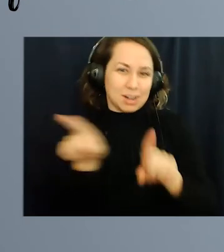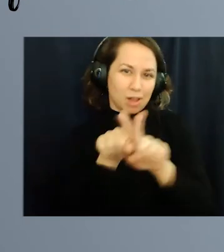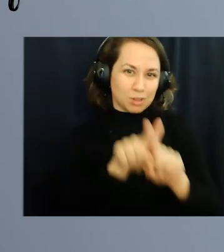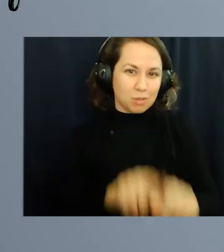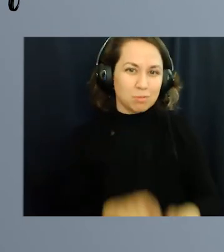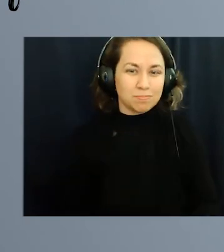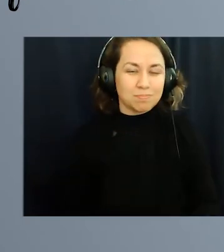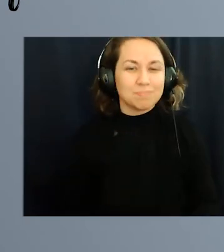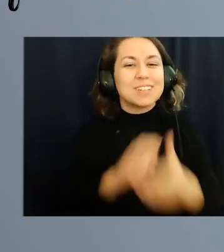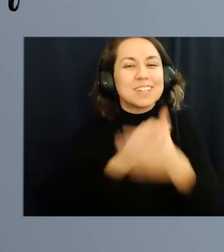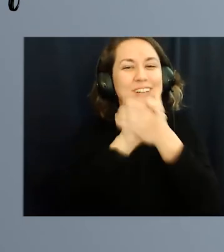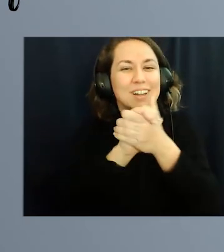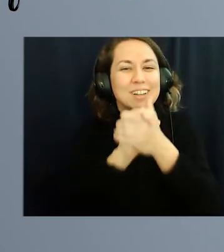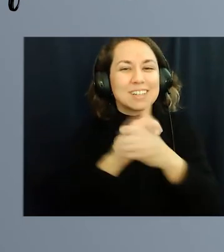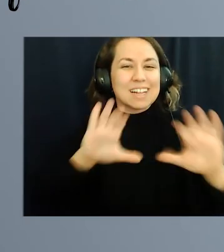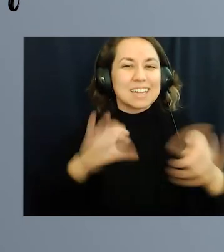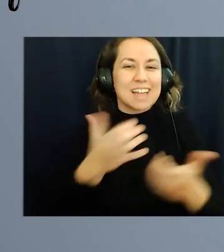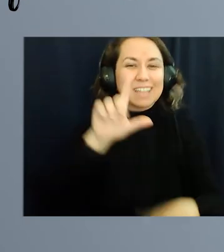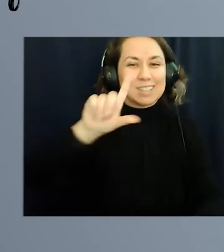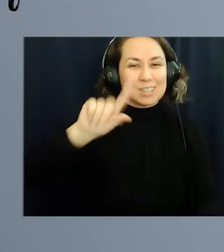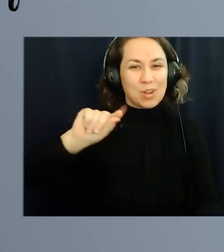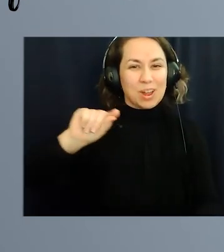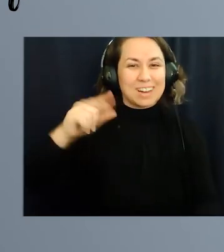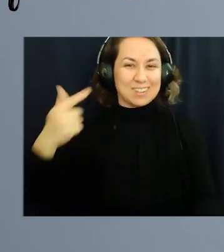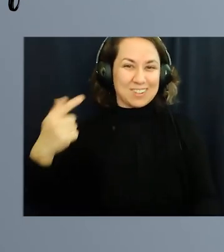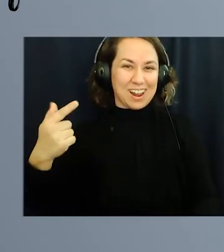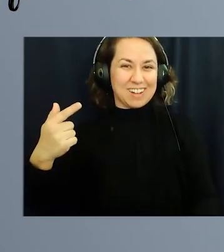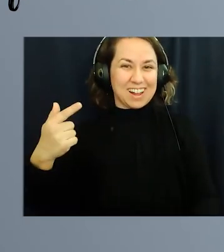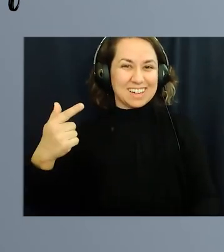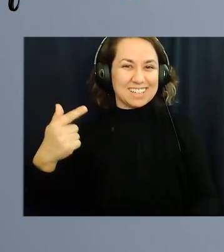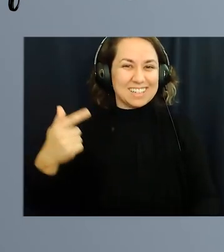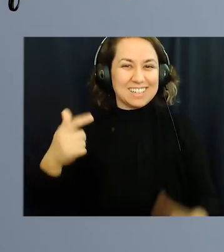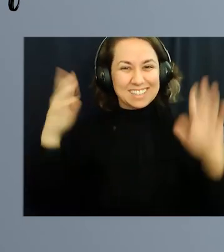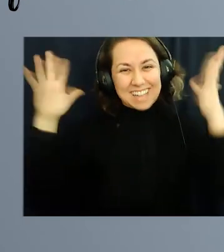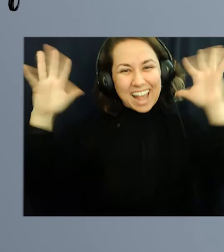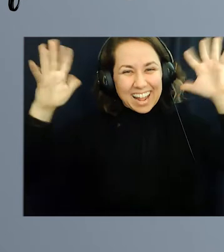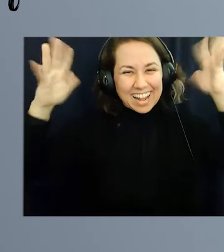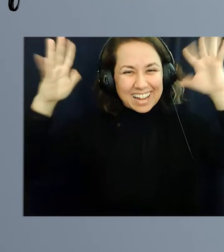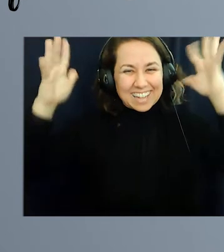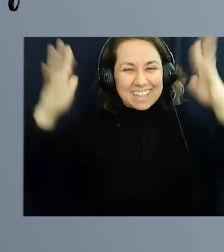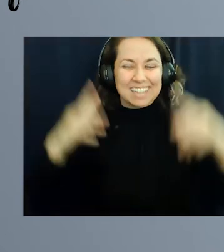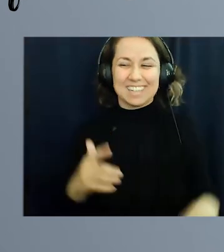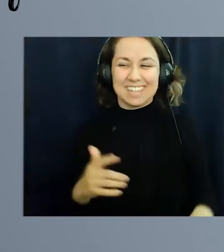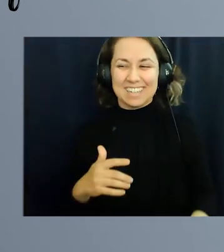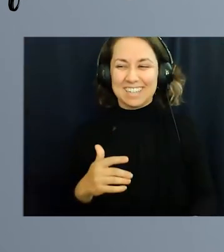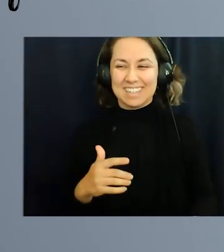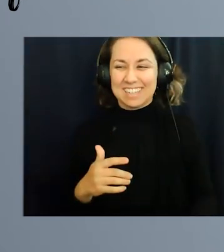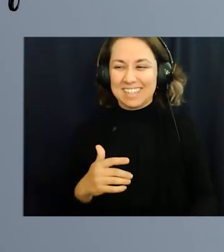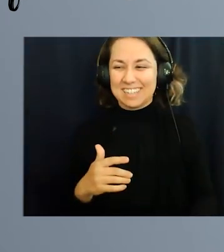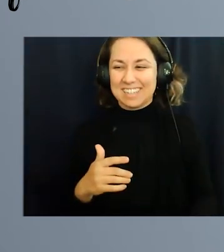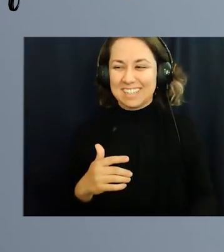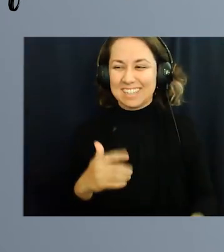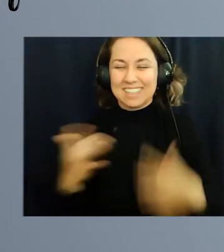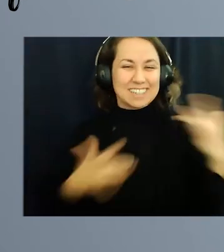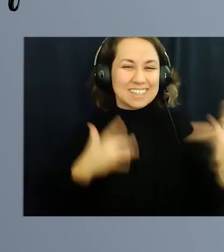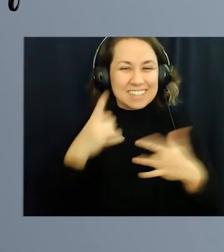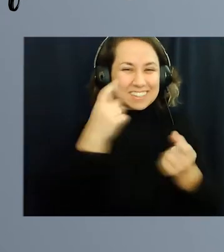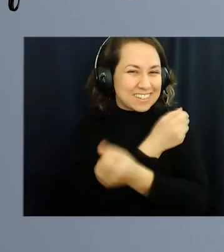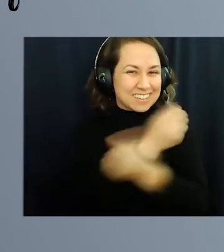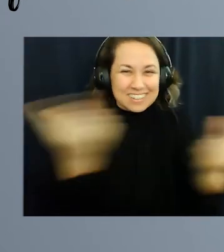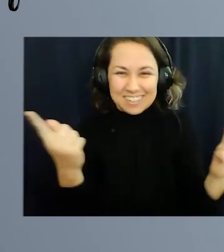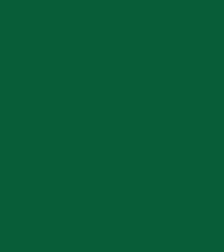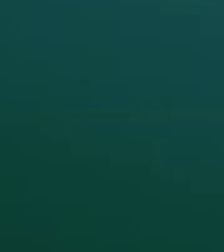well. Congratulations, class of 2021. Yay! Estoy muy orgullosa de todos